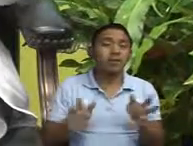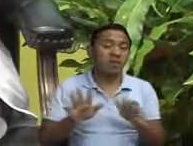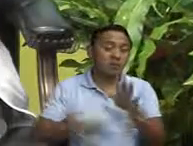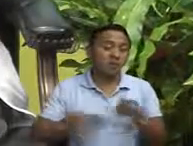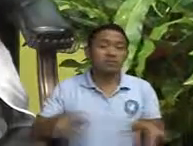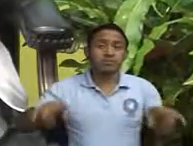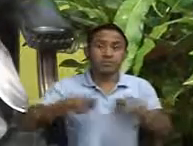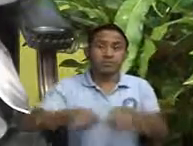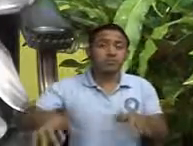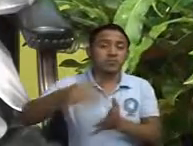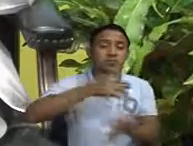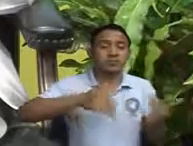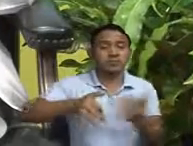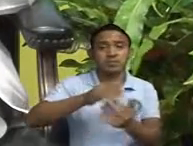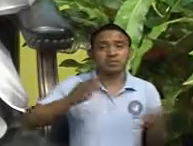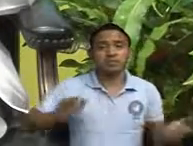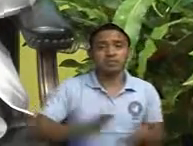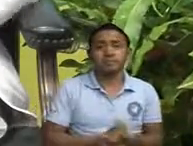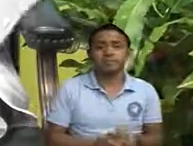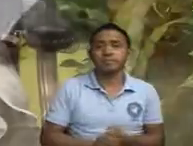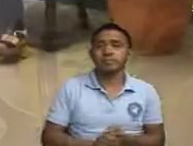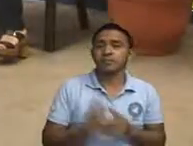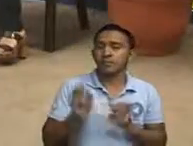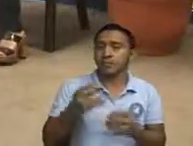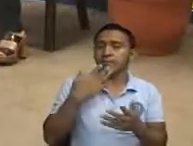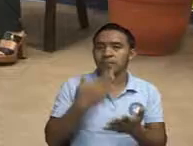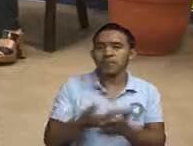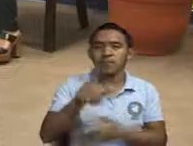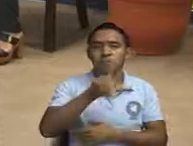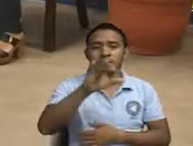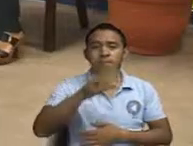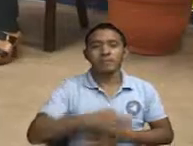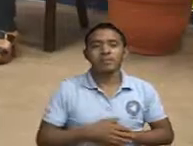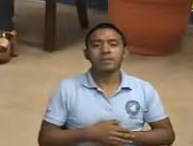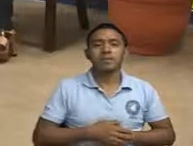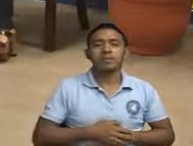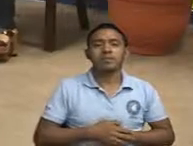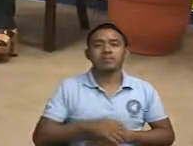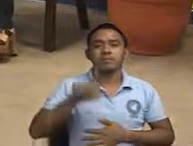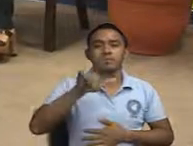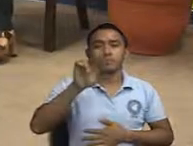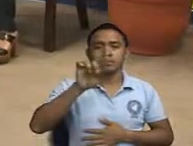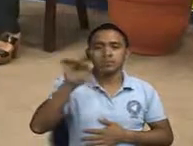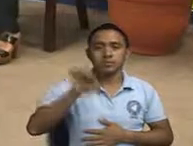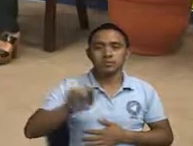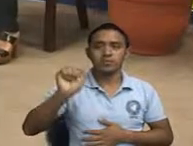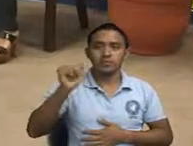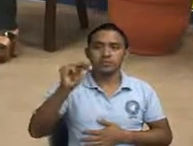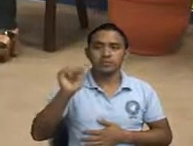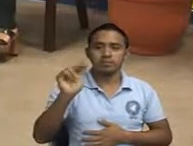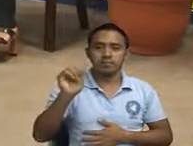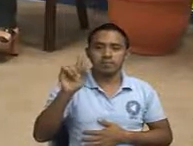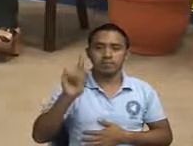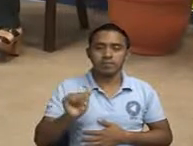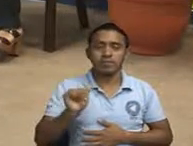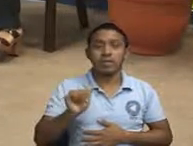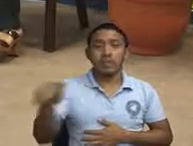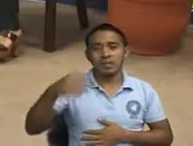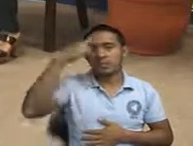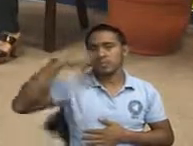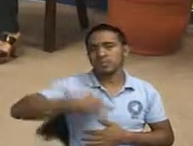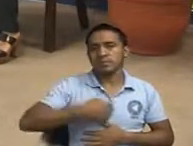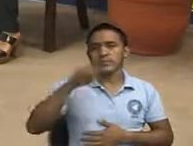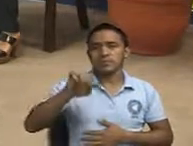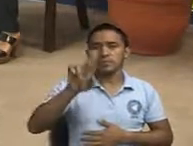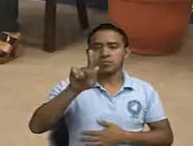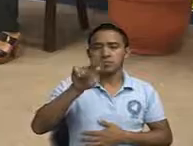la relación de pareja. ¿Ya? Ok. Le agradecemos, licenciada Luz Amanda Velázquez, nutricionista